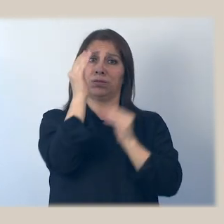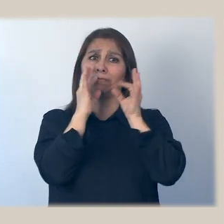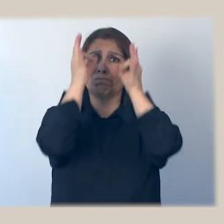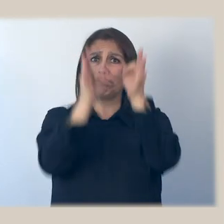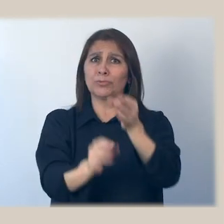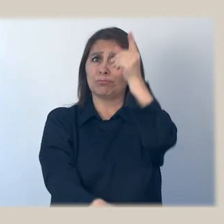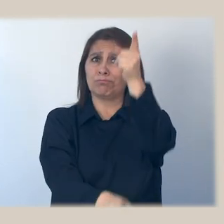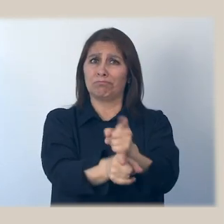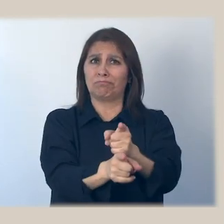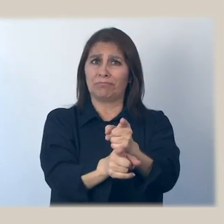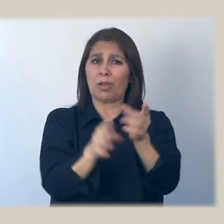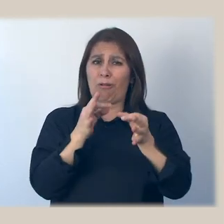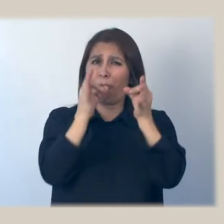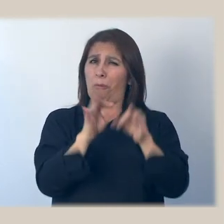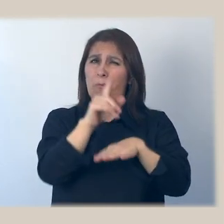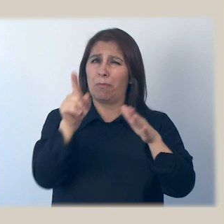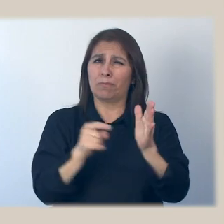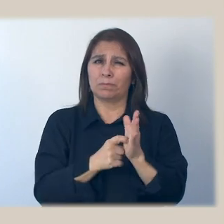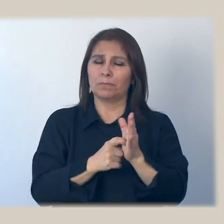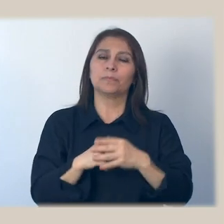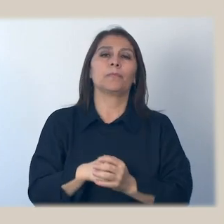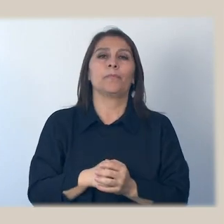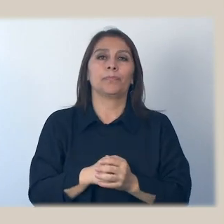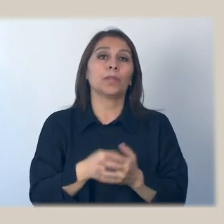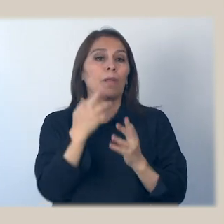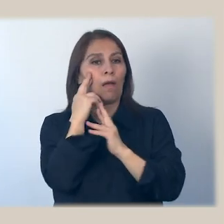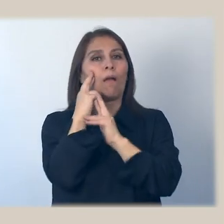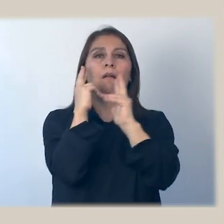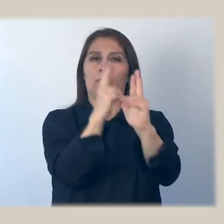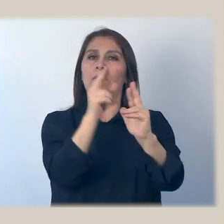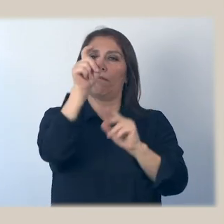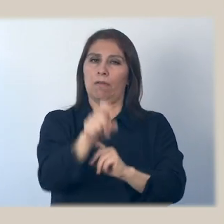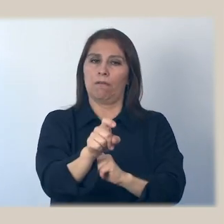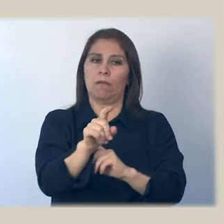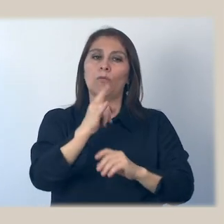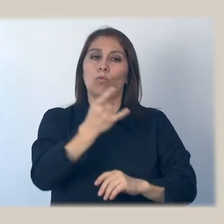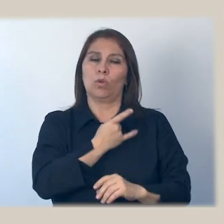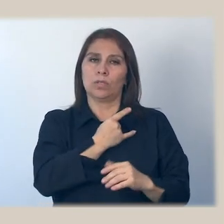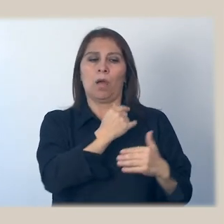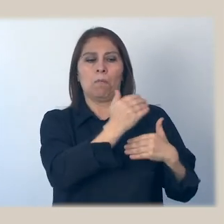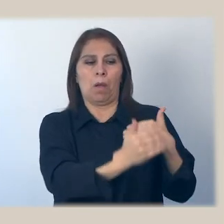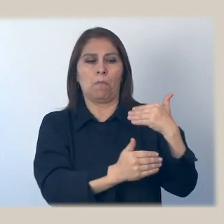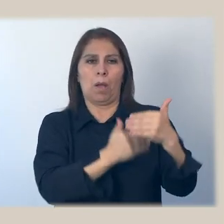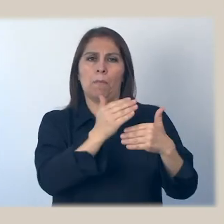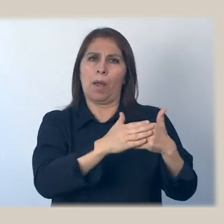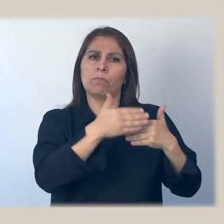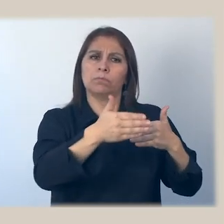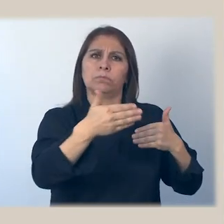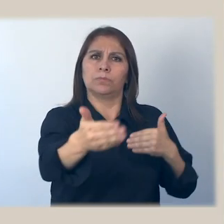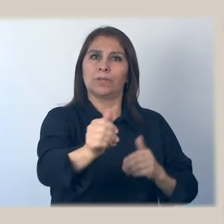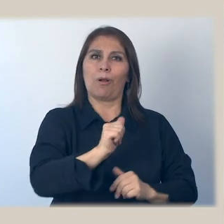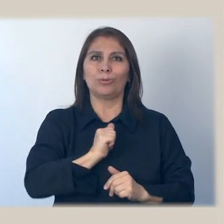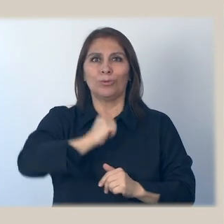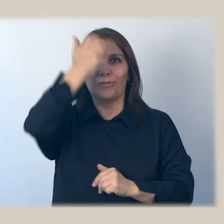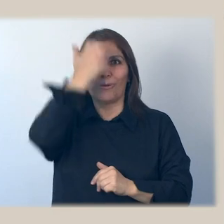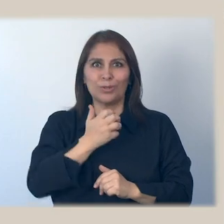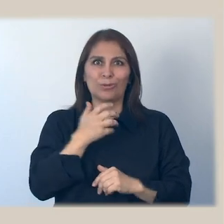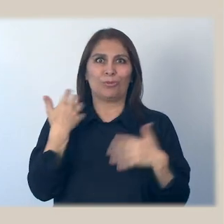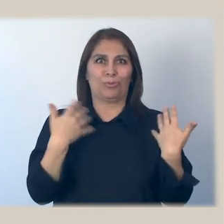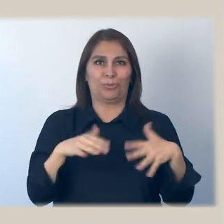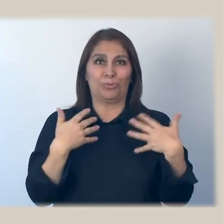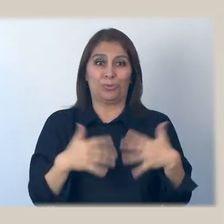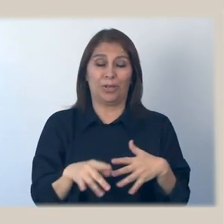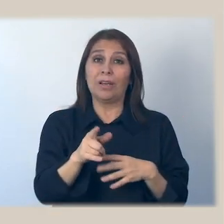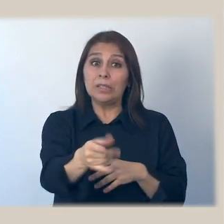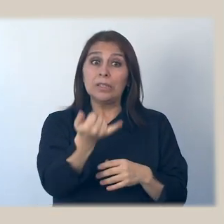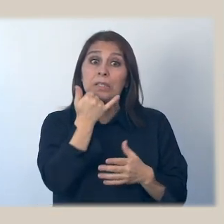Al respecto, es necesario destacar cómo la universidad ha venido avanzando en la cultura de la autoevaluación, lo cual le permite un